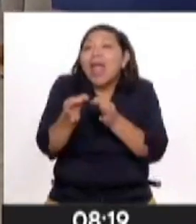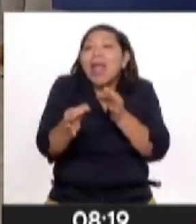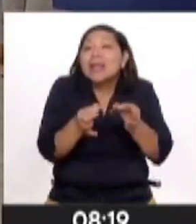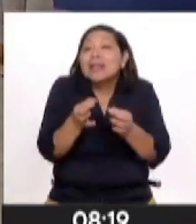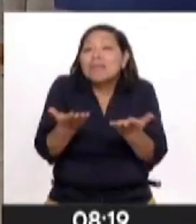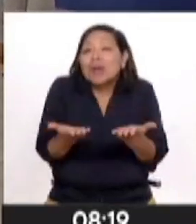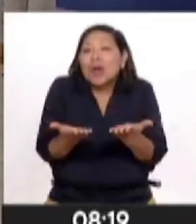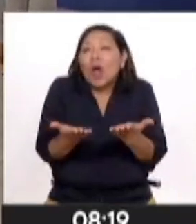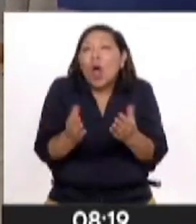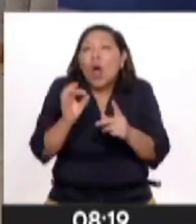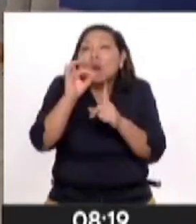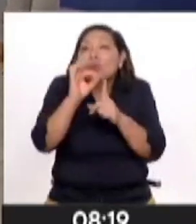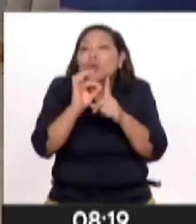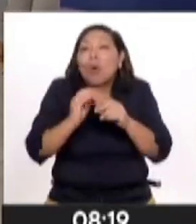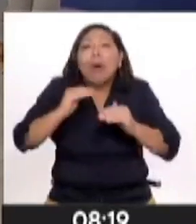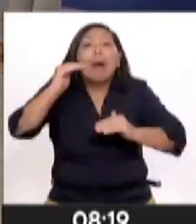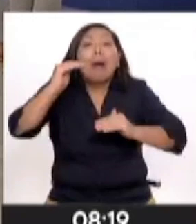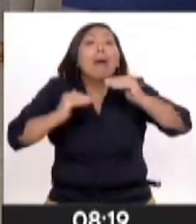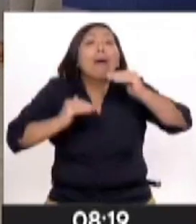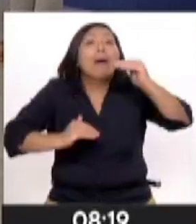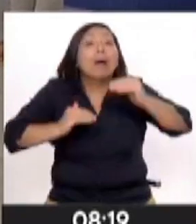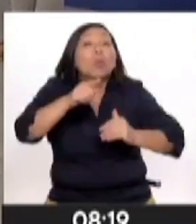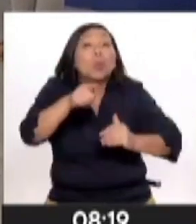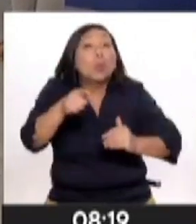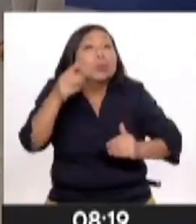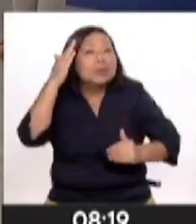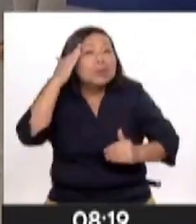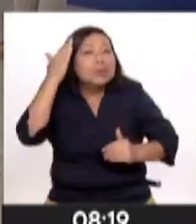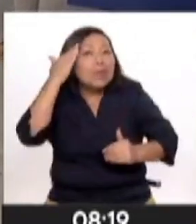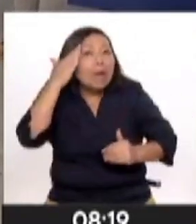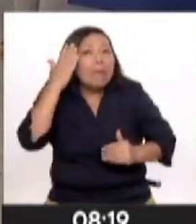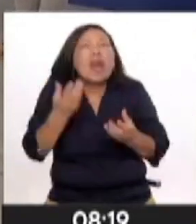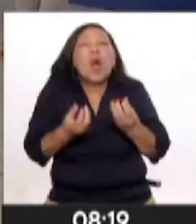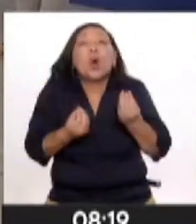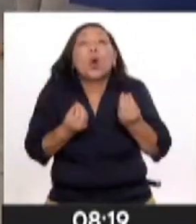condiciones climáticas que van variando y ustedes necesitan estar muy bien informados.